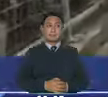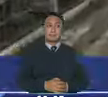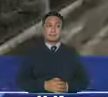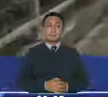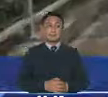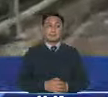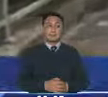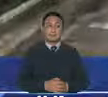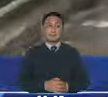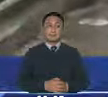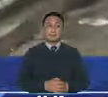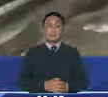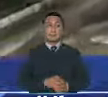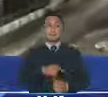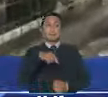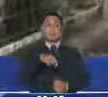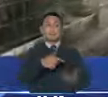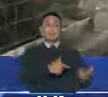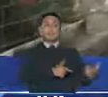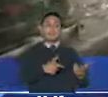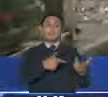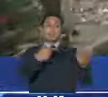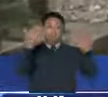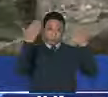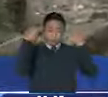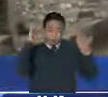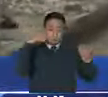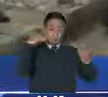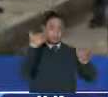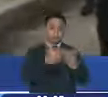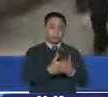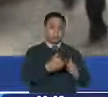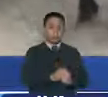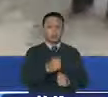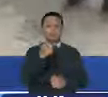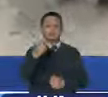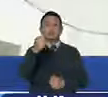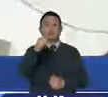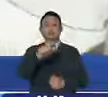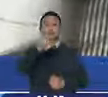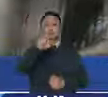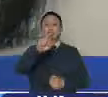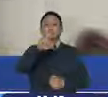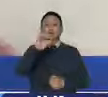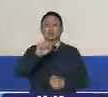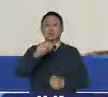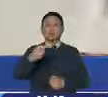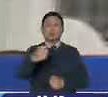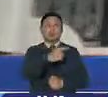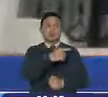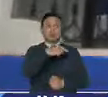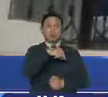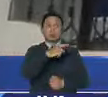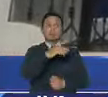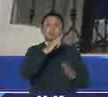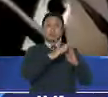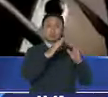El Cuerpo de Bomberos de Guayaquil acudió a la Ciudadela Sauces 2 para apagar un incendio que consumía una